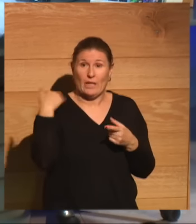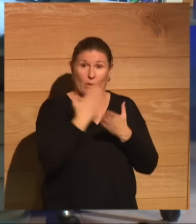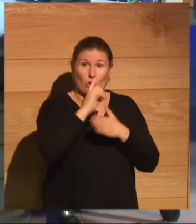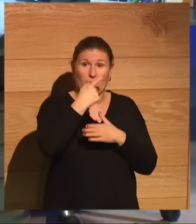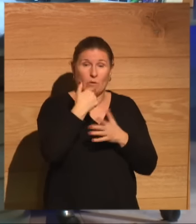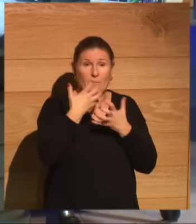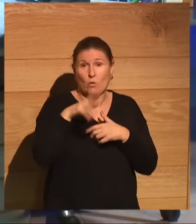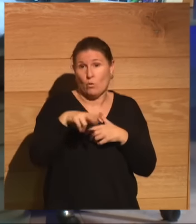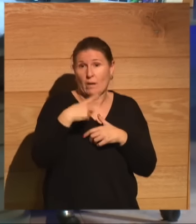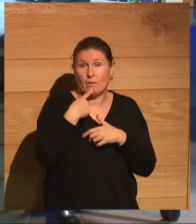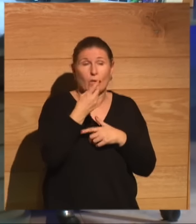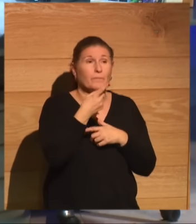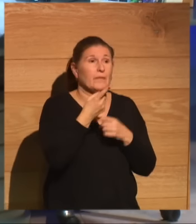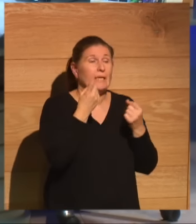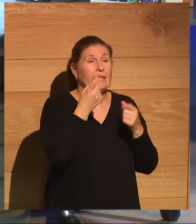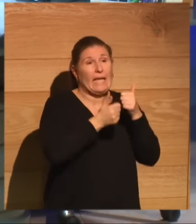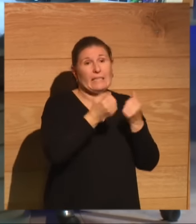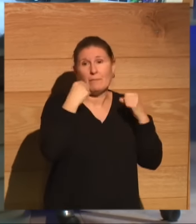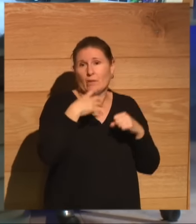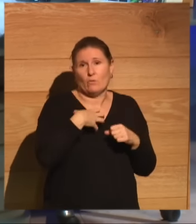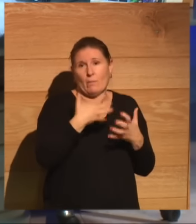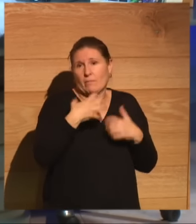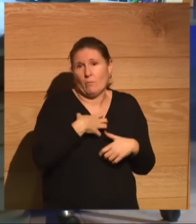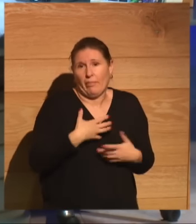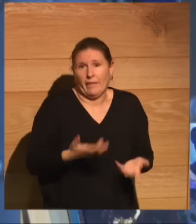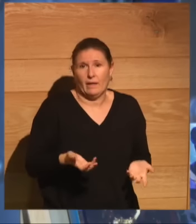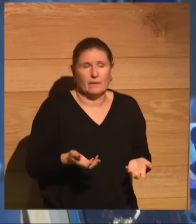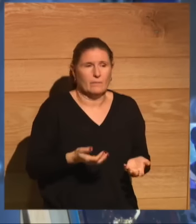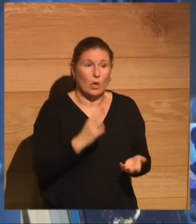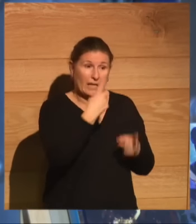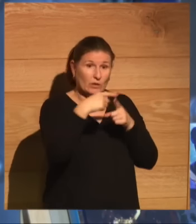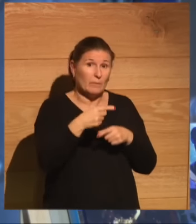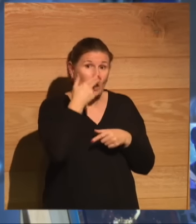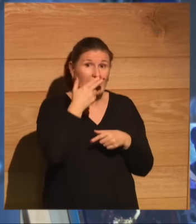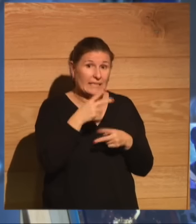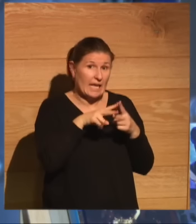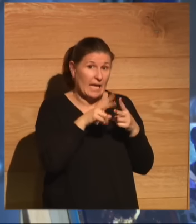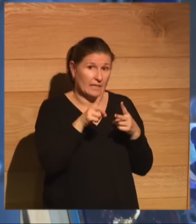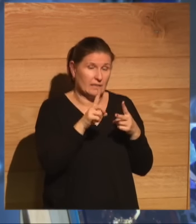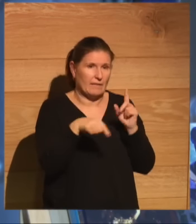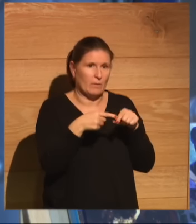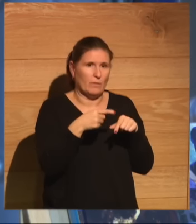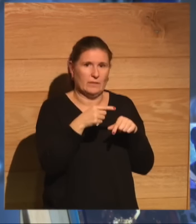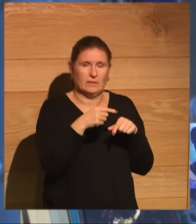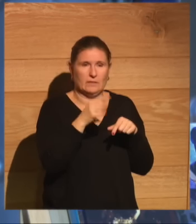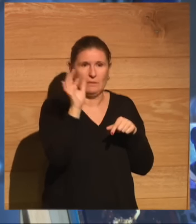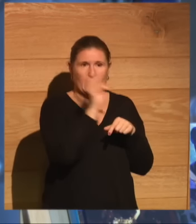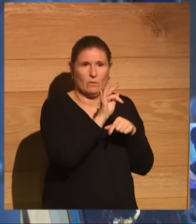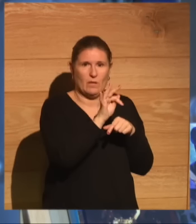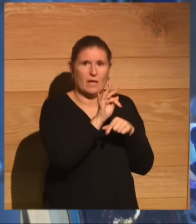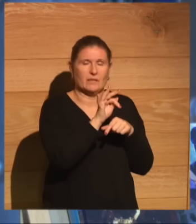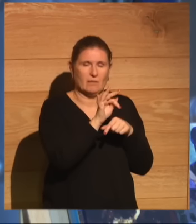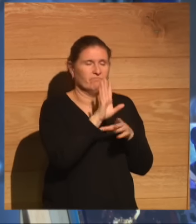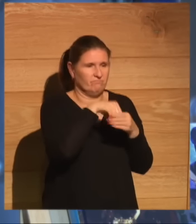hay un examen práctico que soy incapaz de aprobarlo. Y ya está. En todo caso, hay dos elementos que le interesan mucho, que son de los que se nutren sustancialmente la película y que